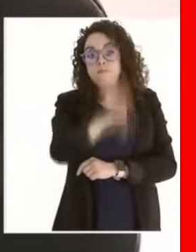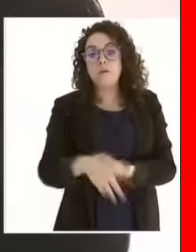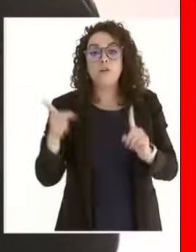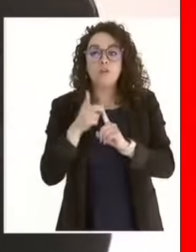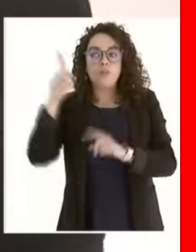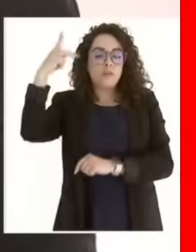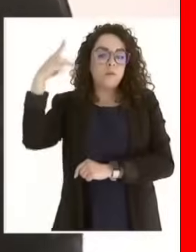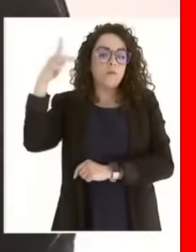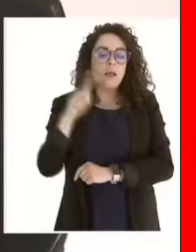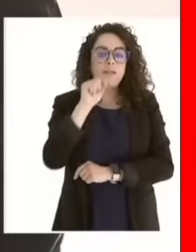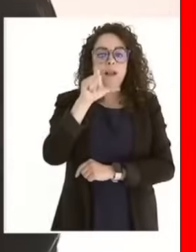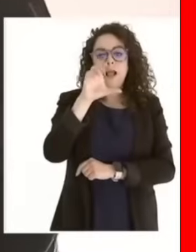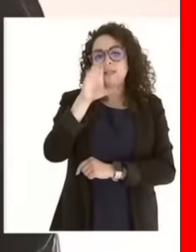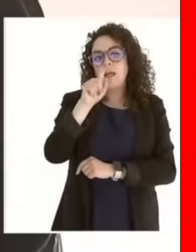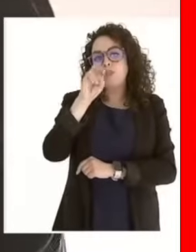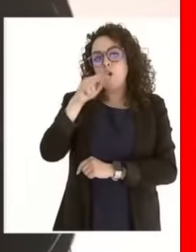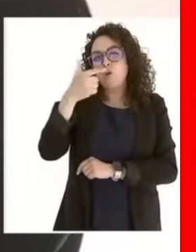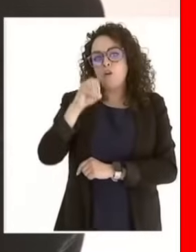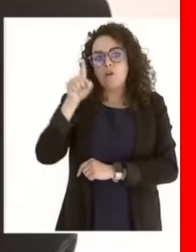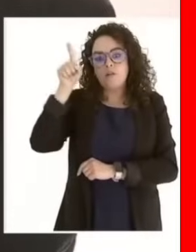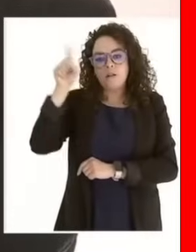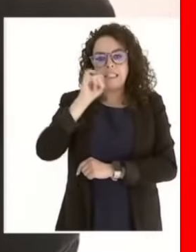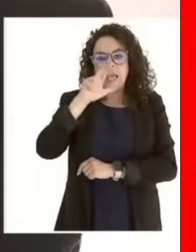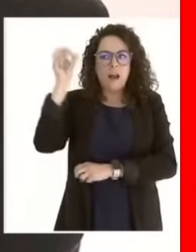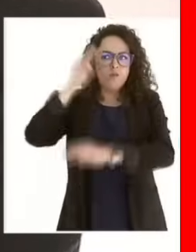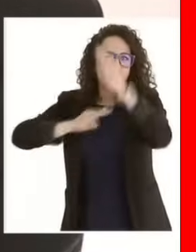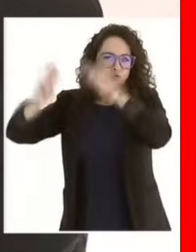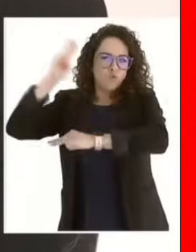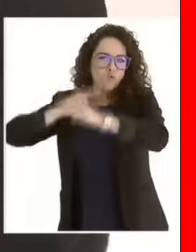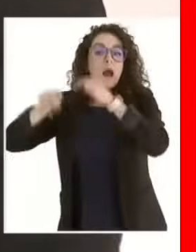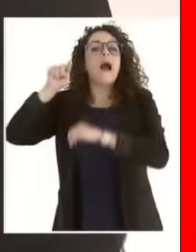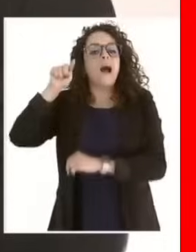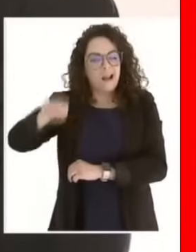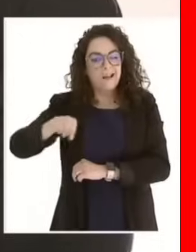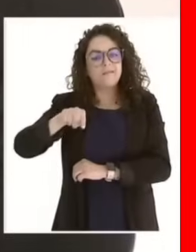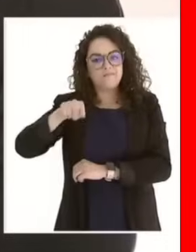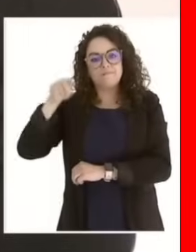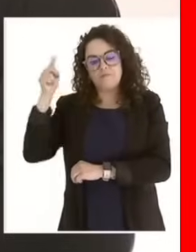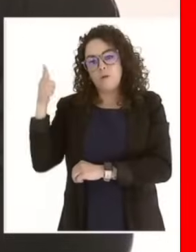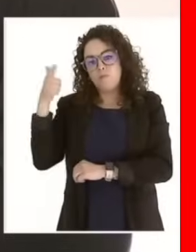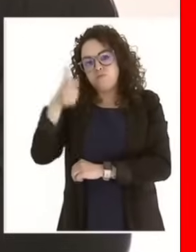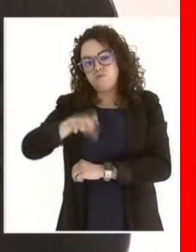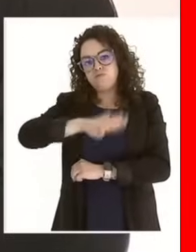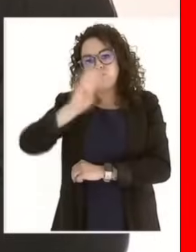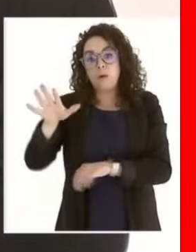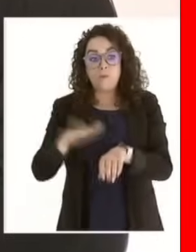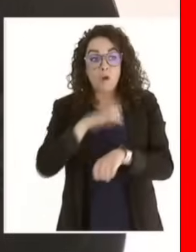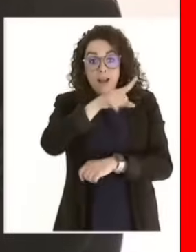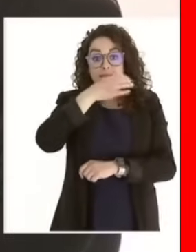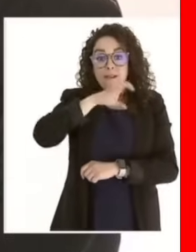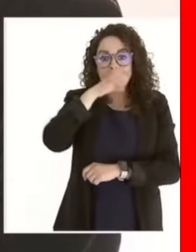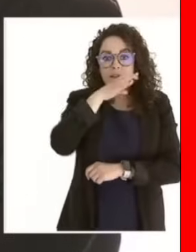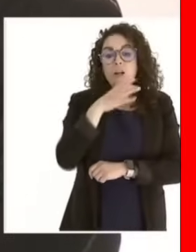Puebla en la sierra que iba pues huyendo